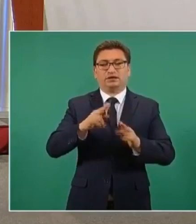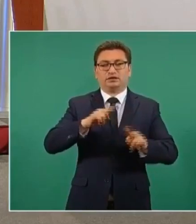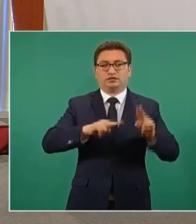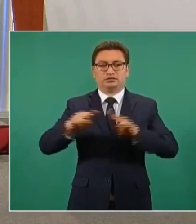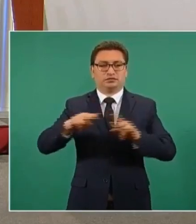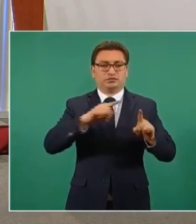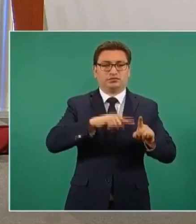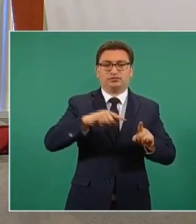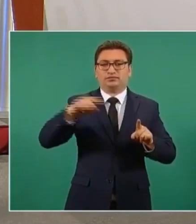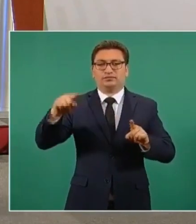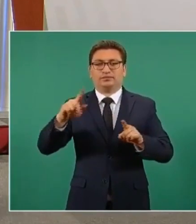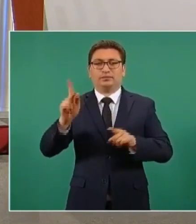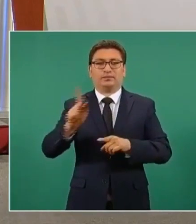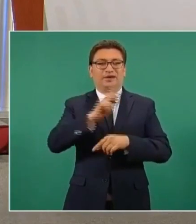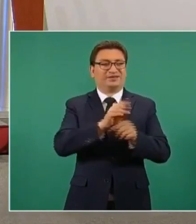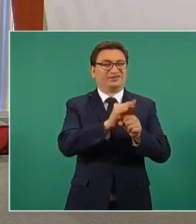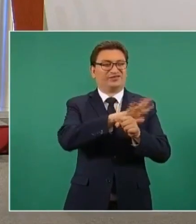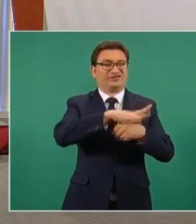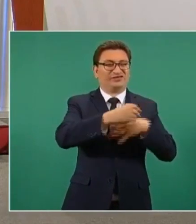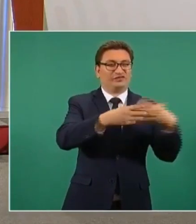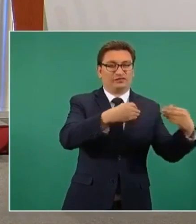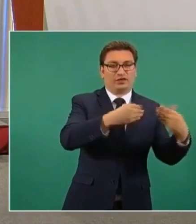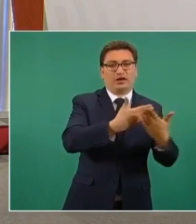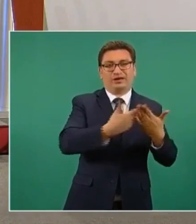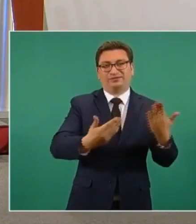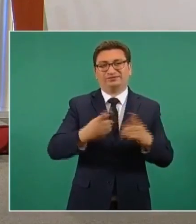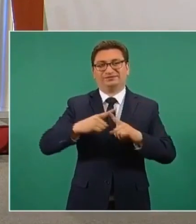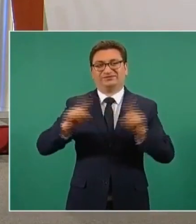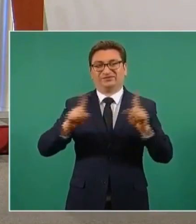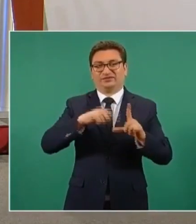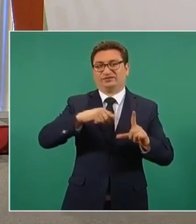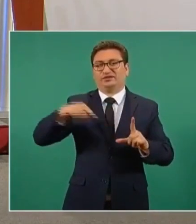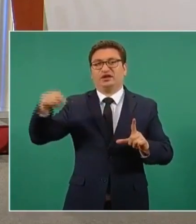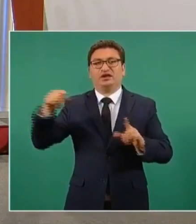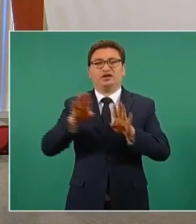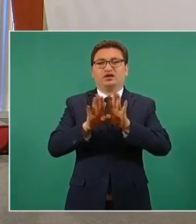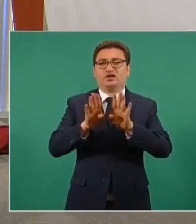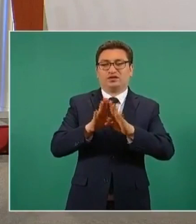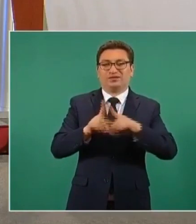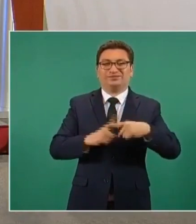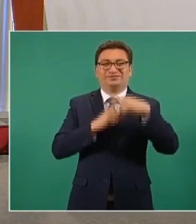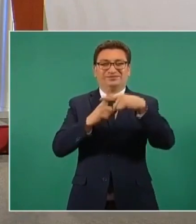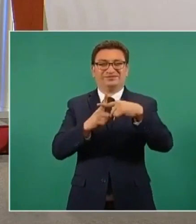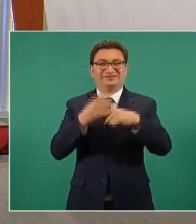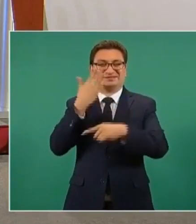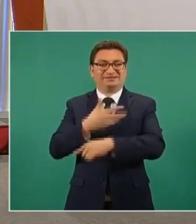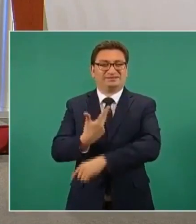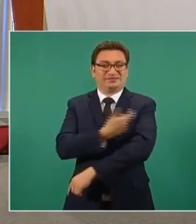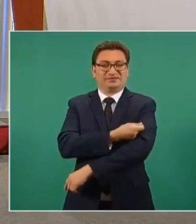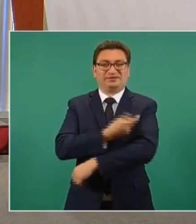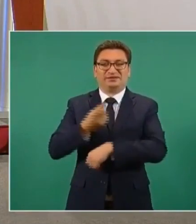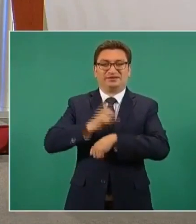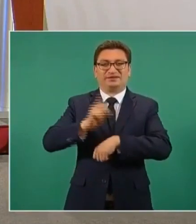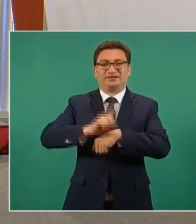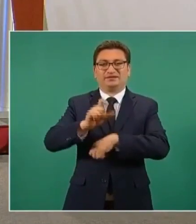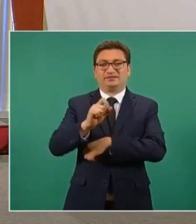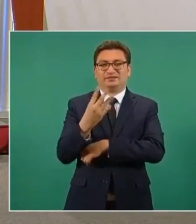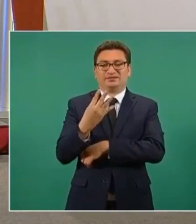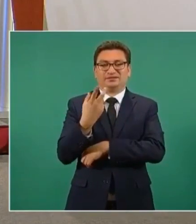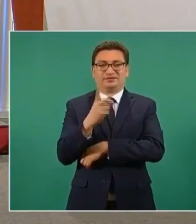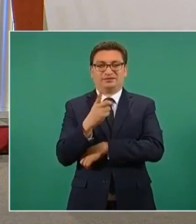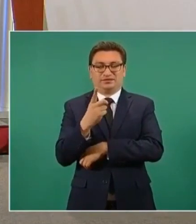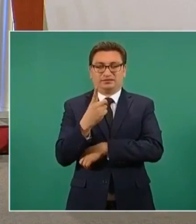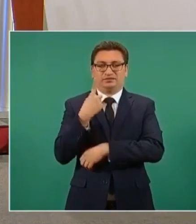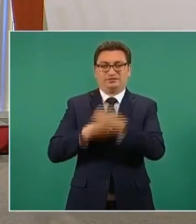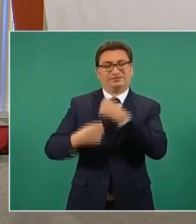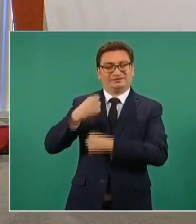semejante a las curvas epidémicas, pero esto de algo muy positivo, que es vacunas aplicadas, presentamos día por día desde el 24 de diciembre del